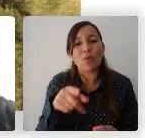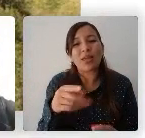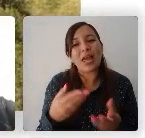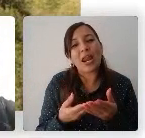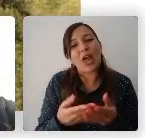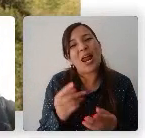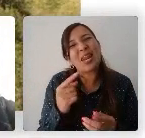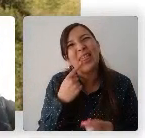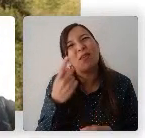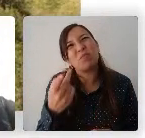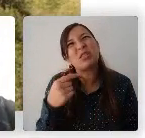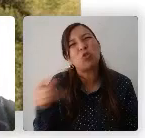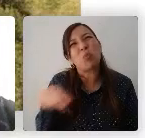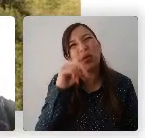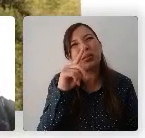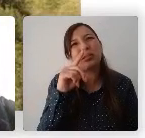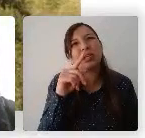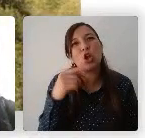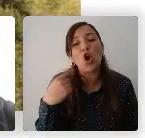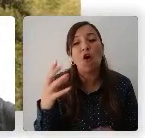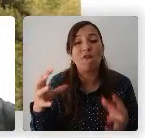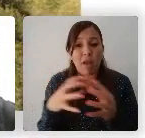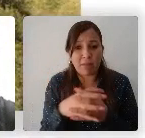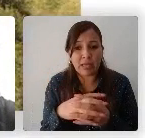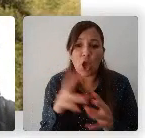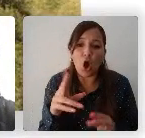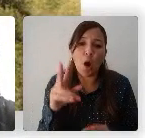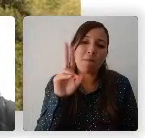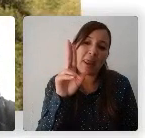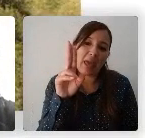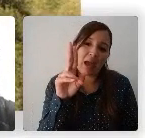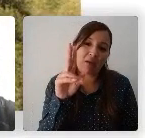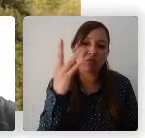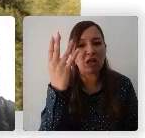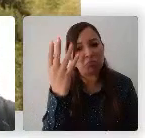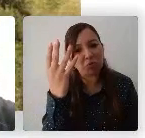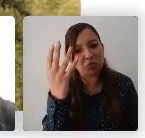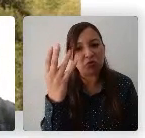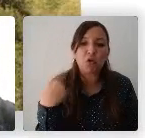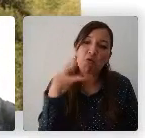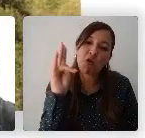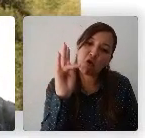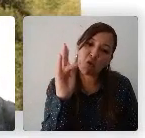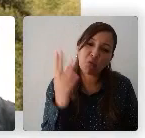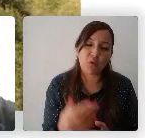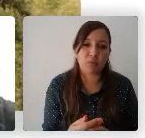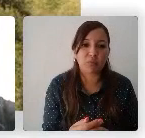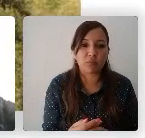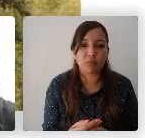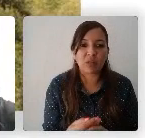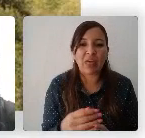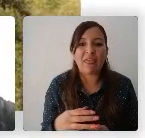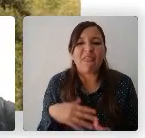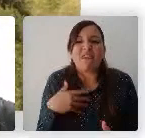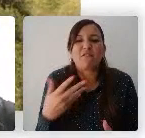te permite poder no solamente conocer el lugar, poder tener una vida de campo, ¿no? Disfrutar la intimidad, ¿no? Como